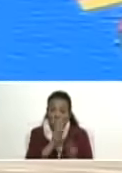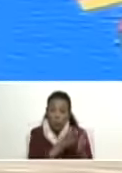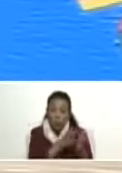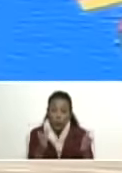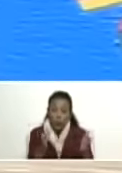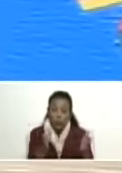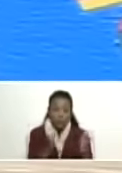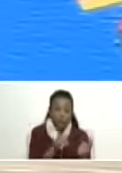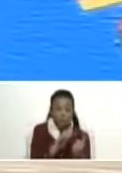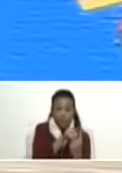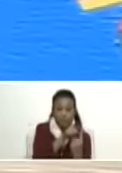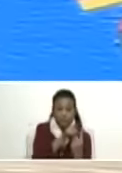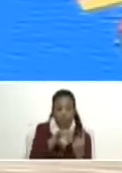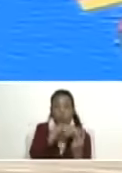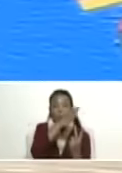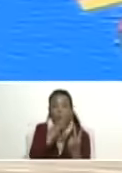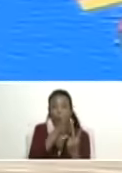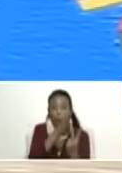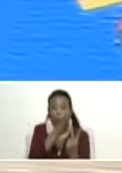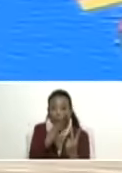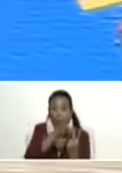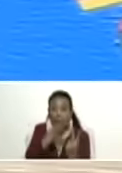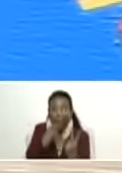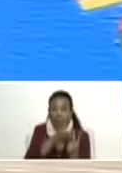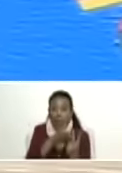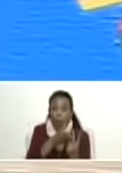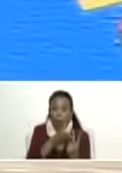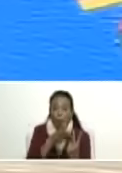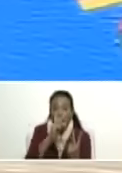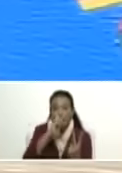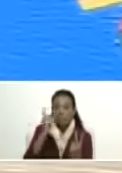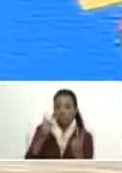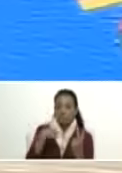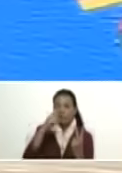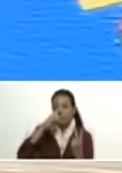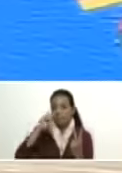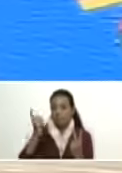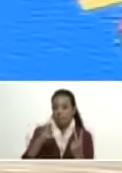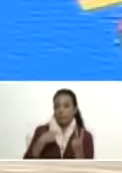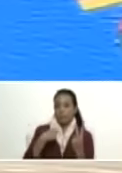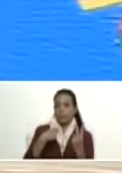Luego, la etapa de las amenazas,